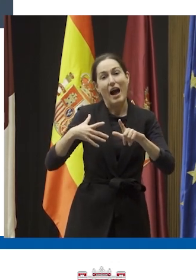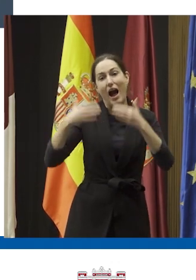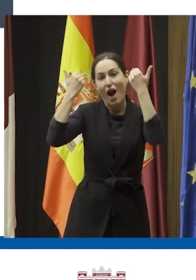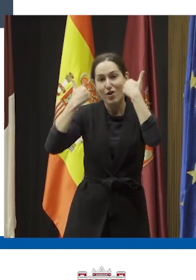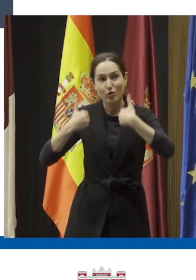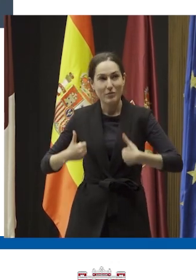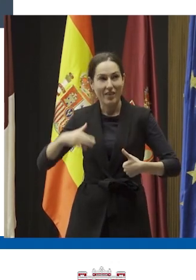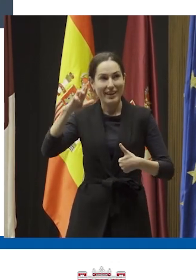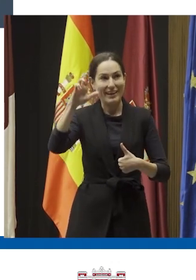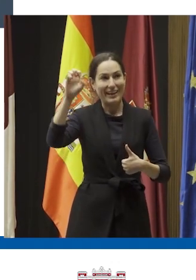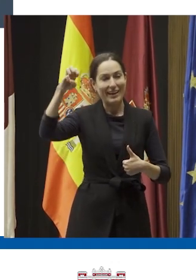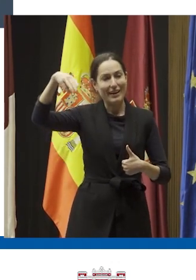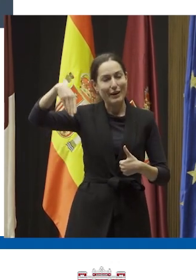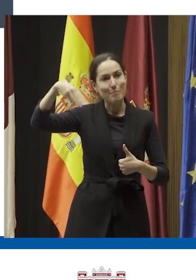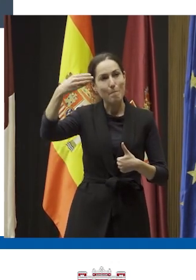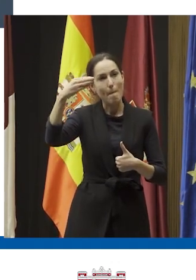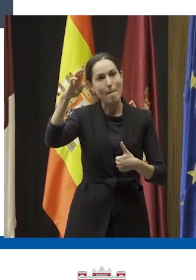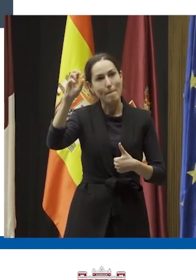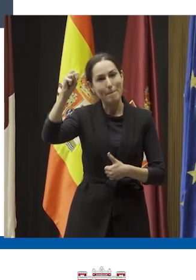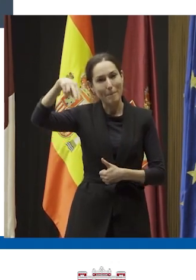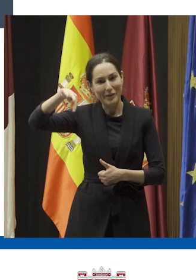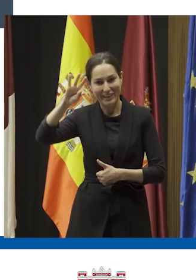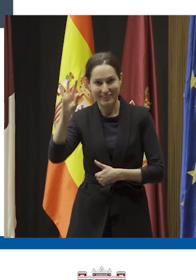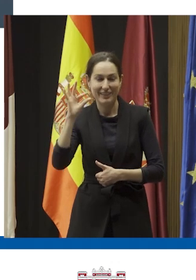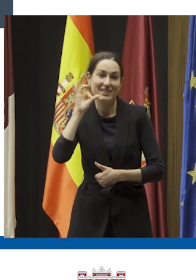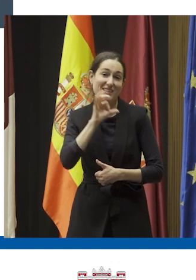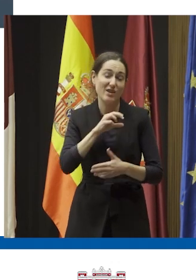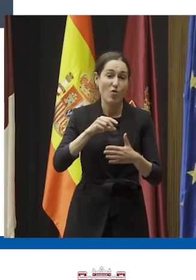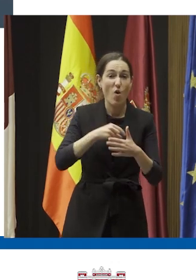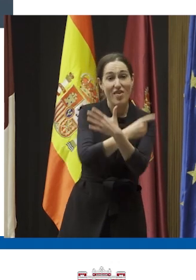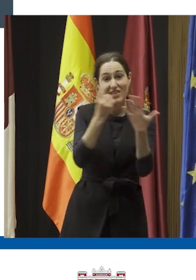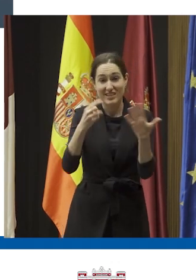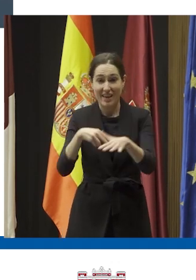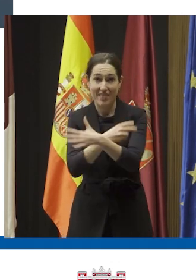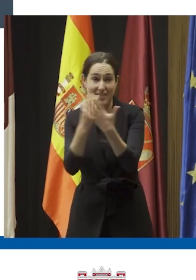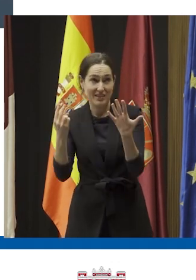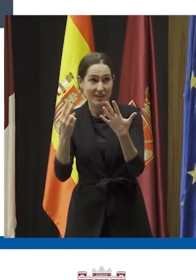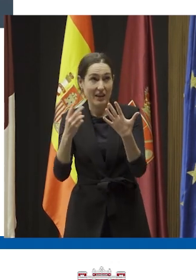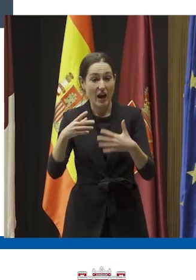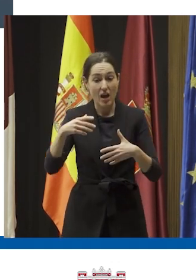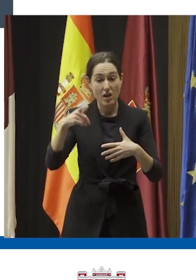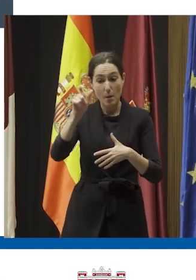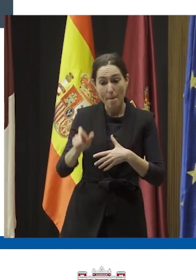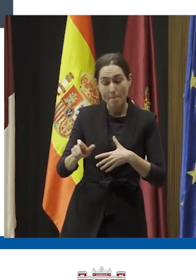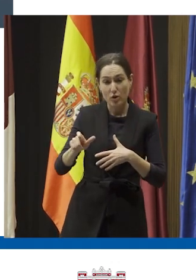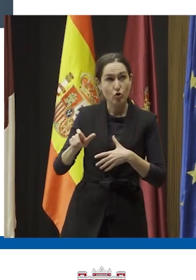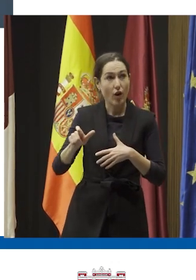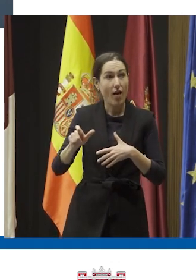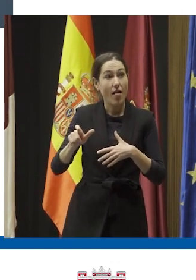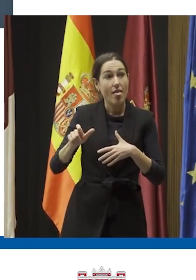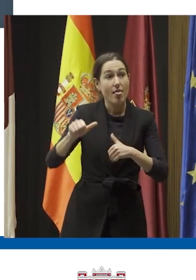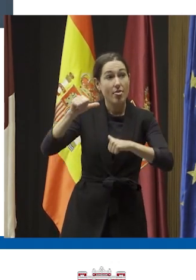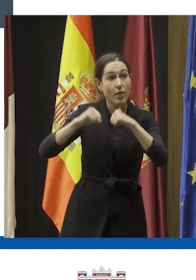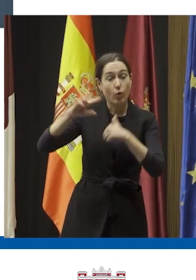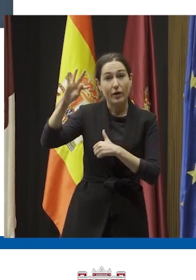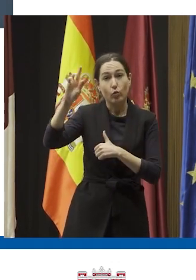a ser siglo XVI, casi ya en el XVII, en el cual el cirujano Tulp está practicando la